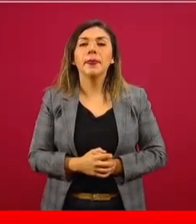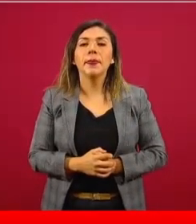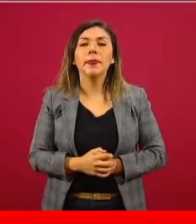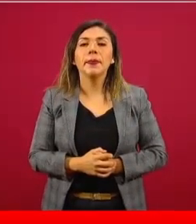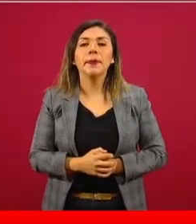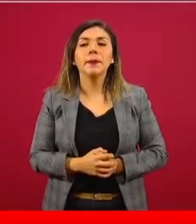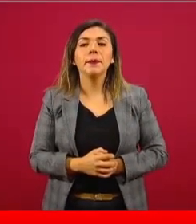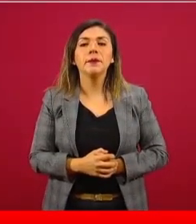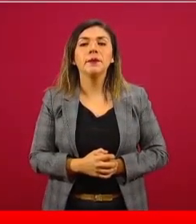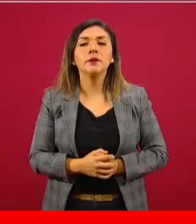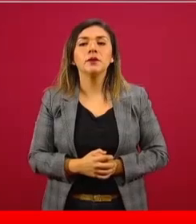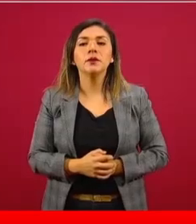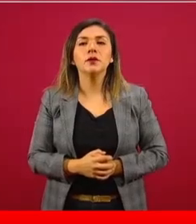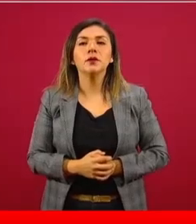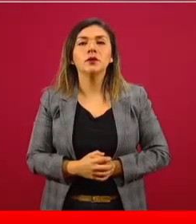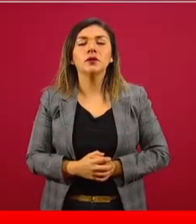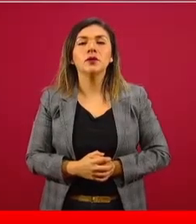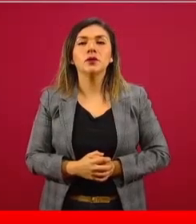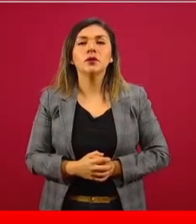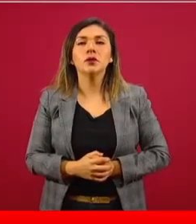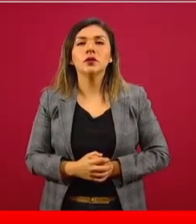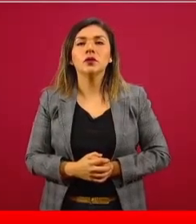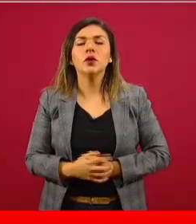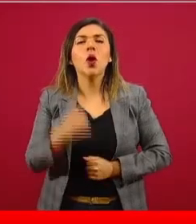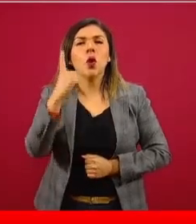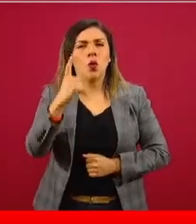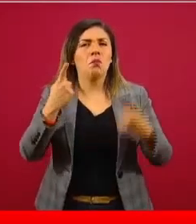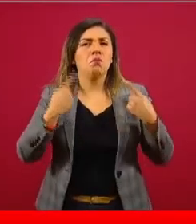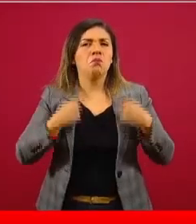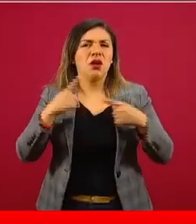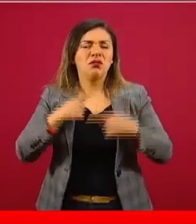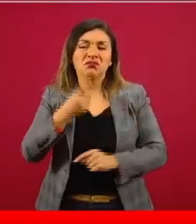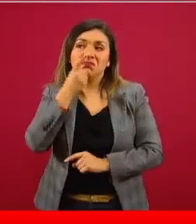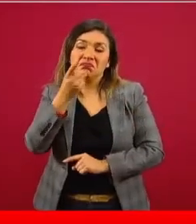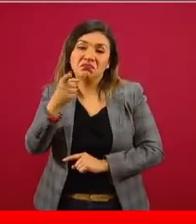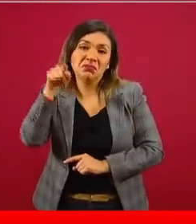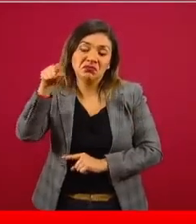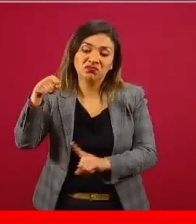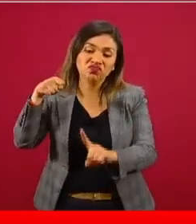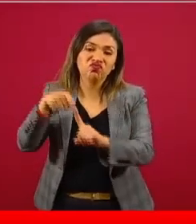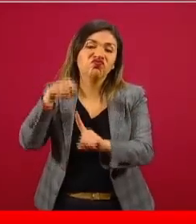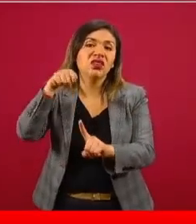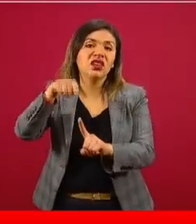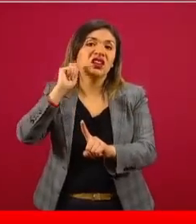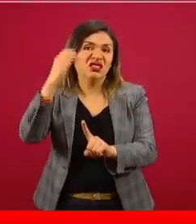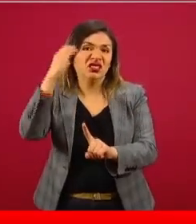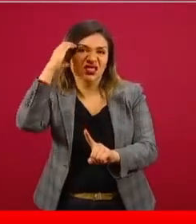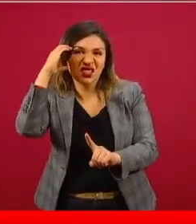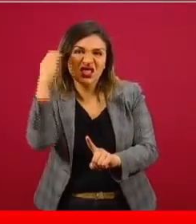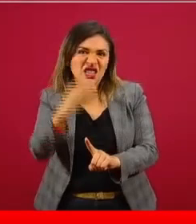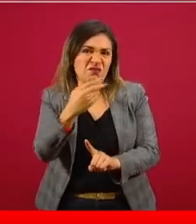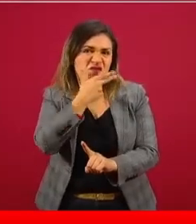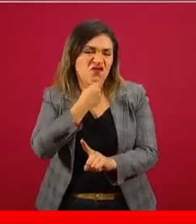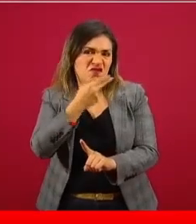asesinaron a un presunto delincuente o a una